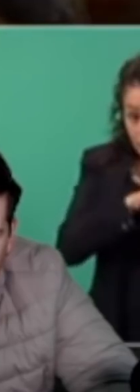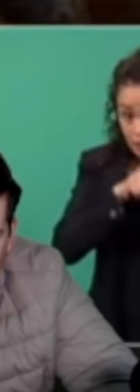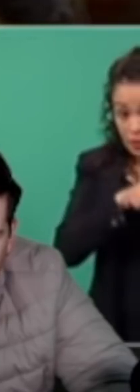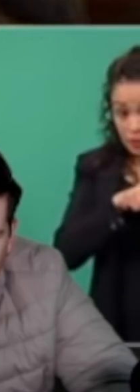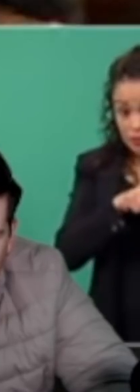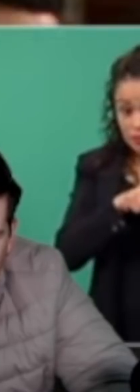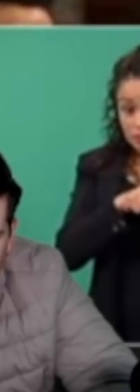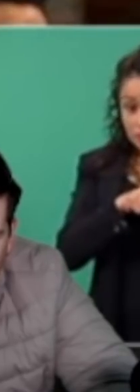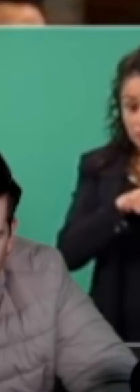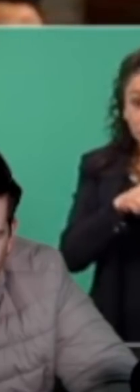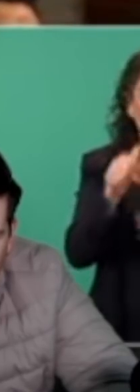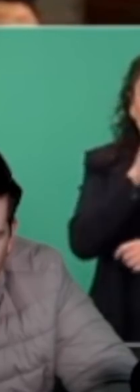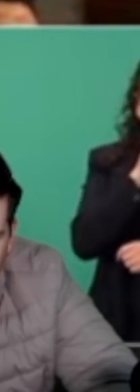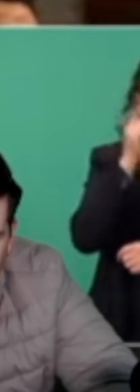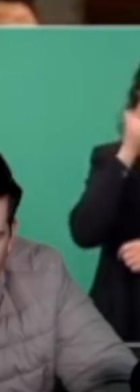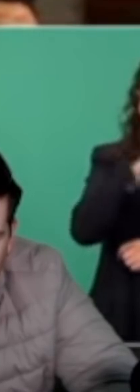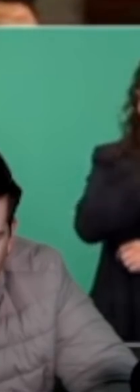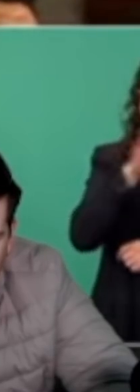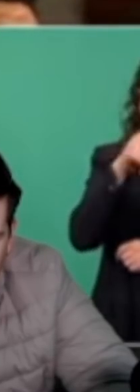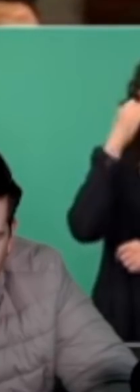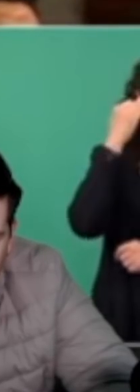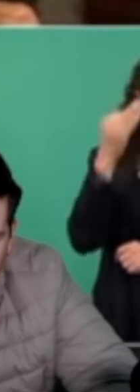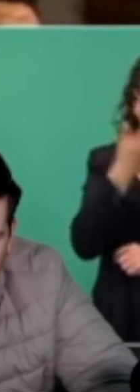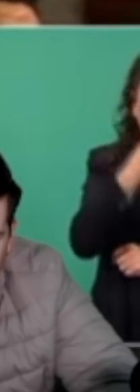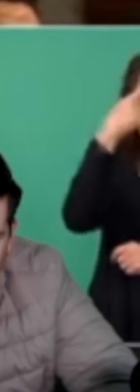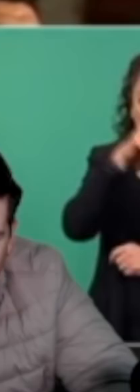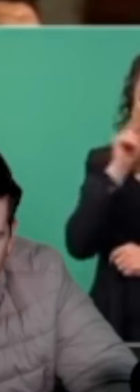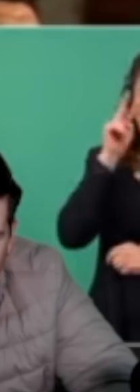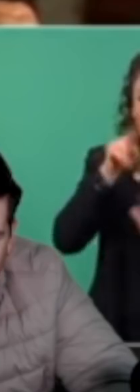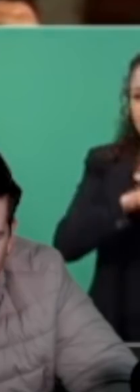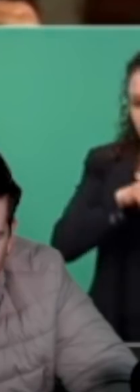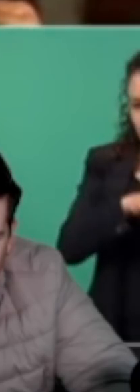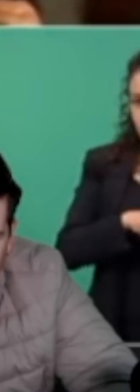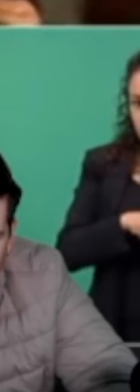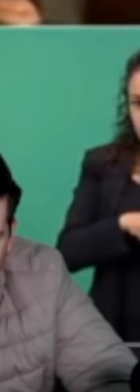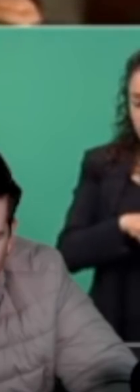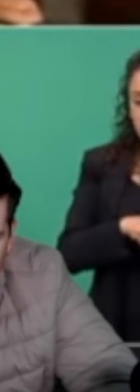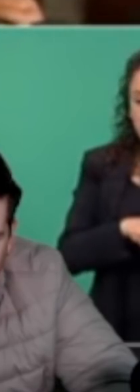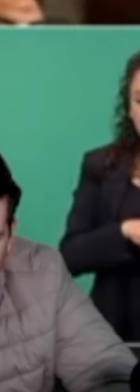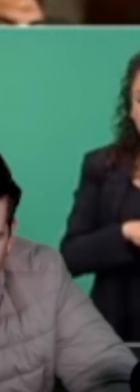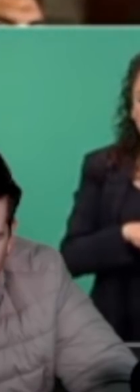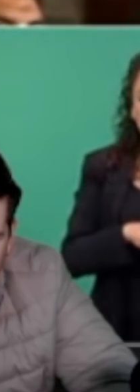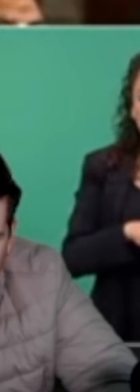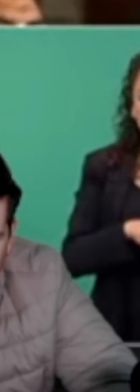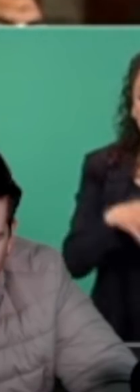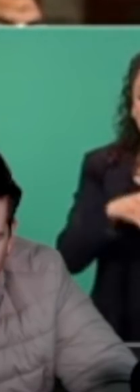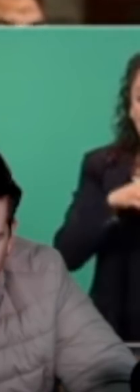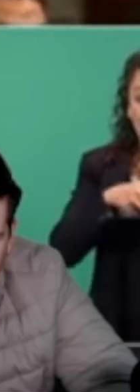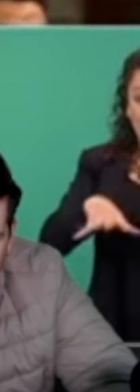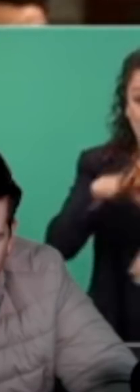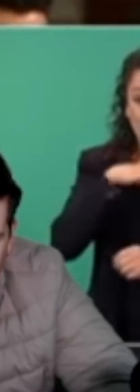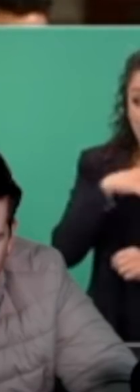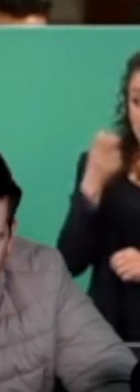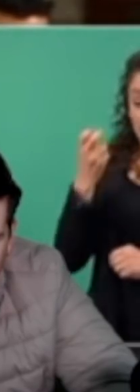el tiempo de poderla ver, y en caso de que si consideraría que, analizando ya la información que aparece en el